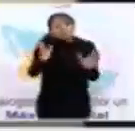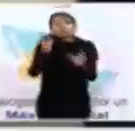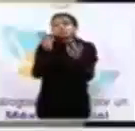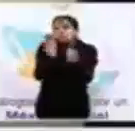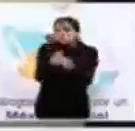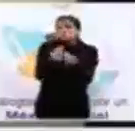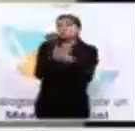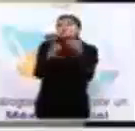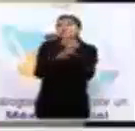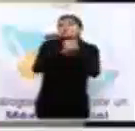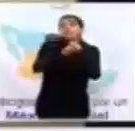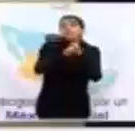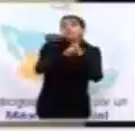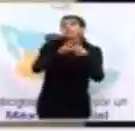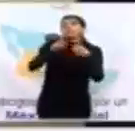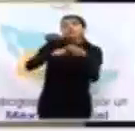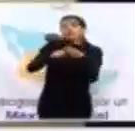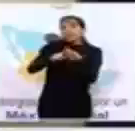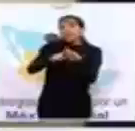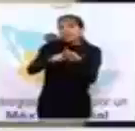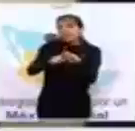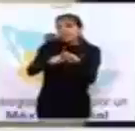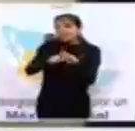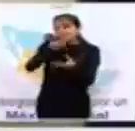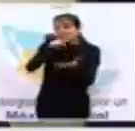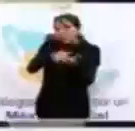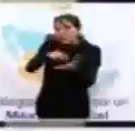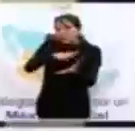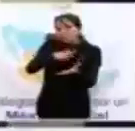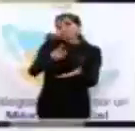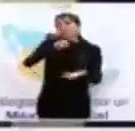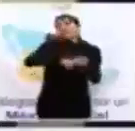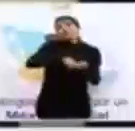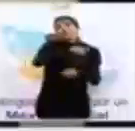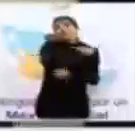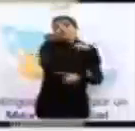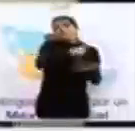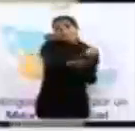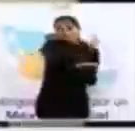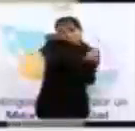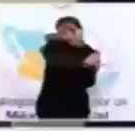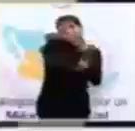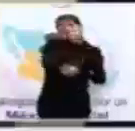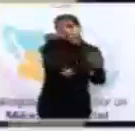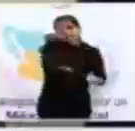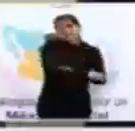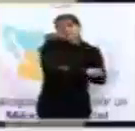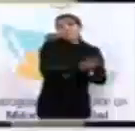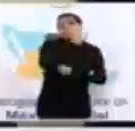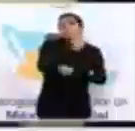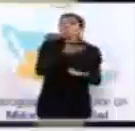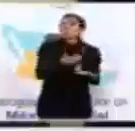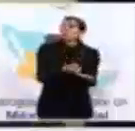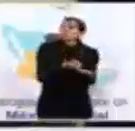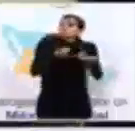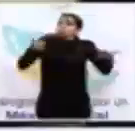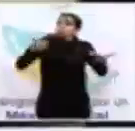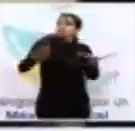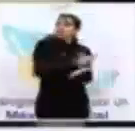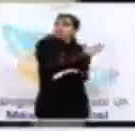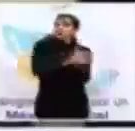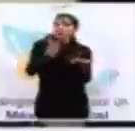y nosotros lo tenemos muy separado de ello en concepción y en acciones.